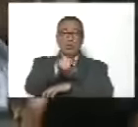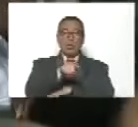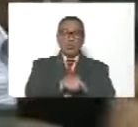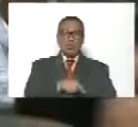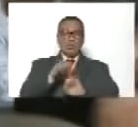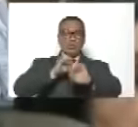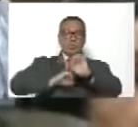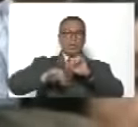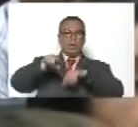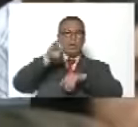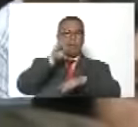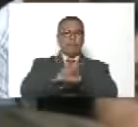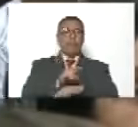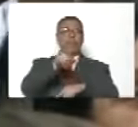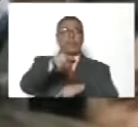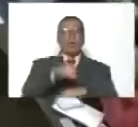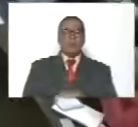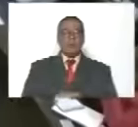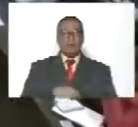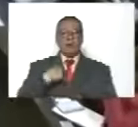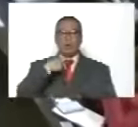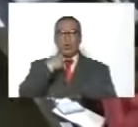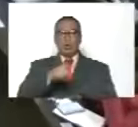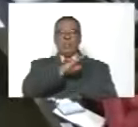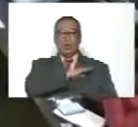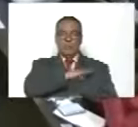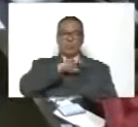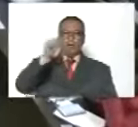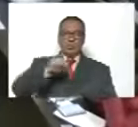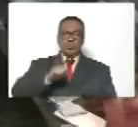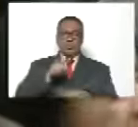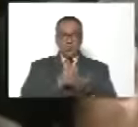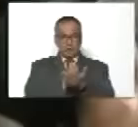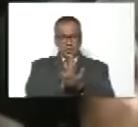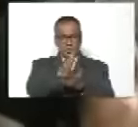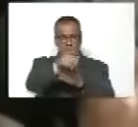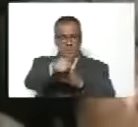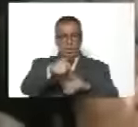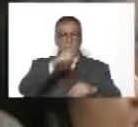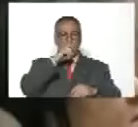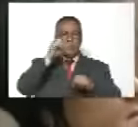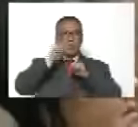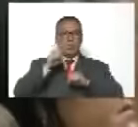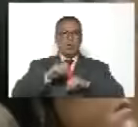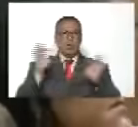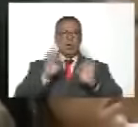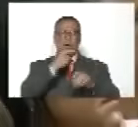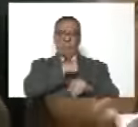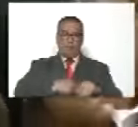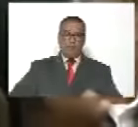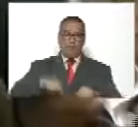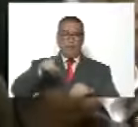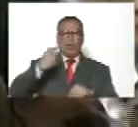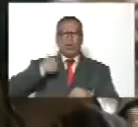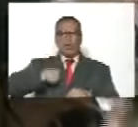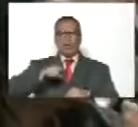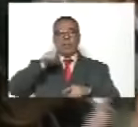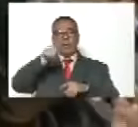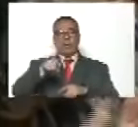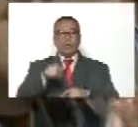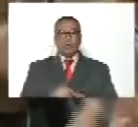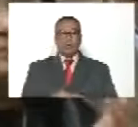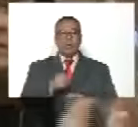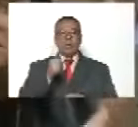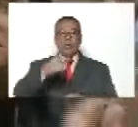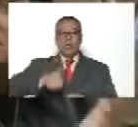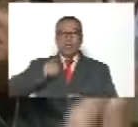el enemigo. Por esa razón digo, yo sigo a Maduro, no creemos en nadie, presidente, tenemos un candidato, además